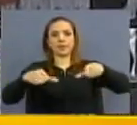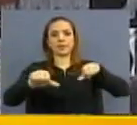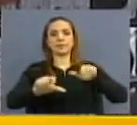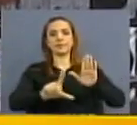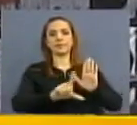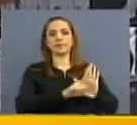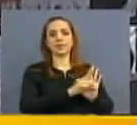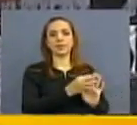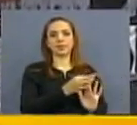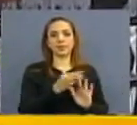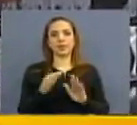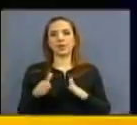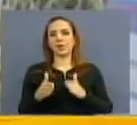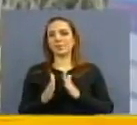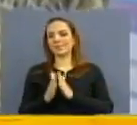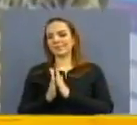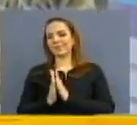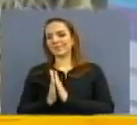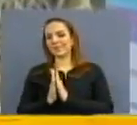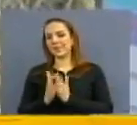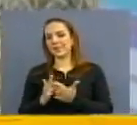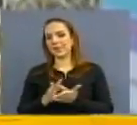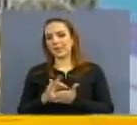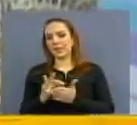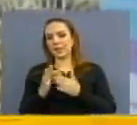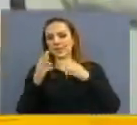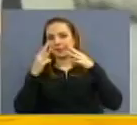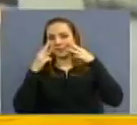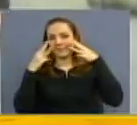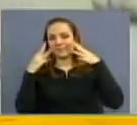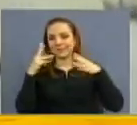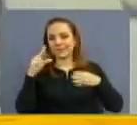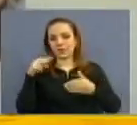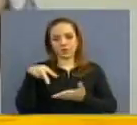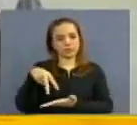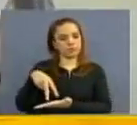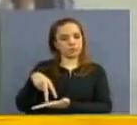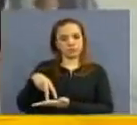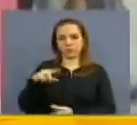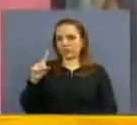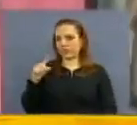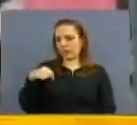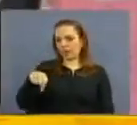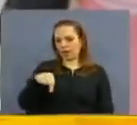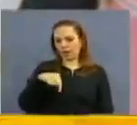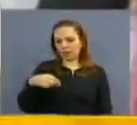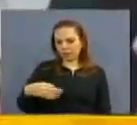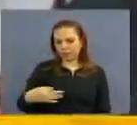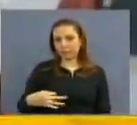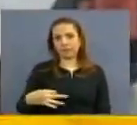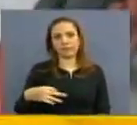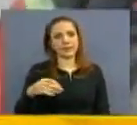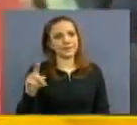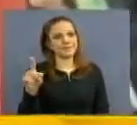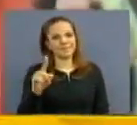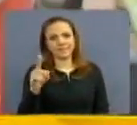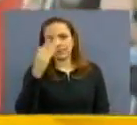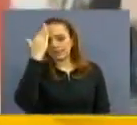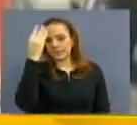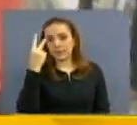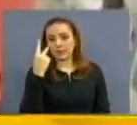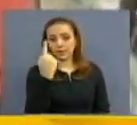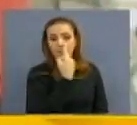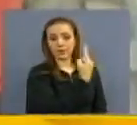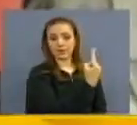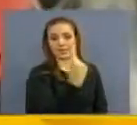legislación especial como lo está solicitando el pueblo Nove Buglé. Y no de marcha atrás, no de tantas vueltas y no dilate esto, porque lo que vemos es que